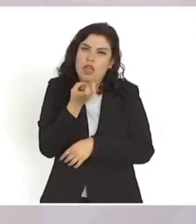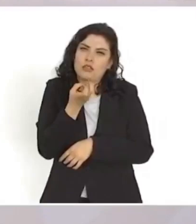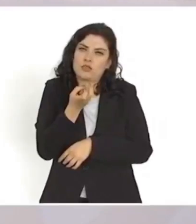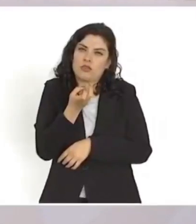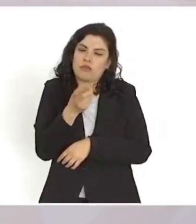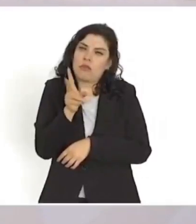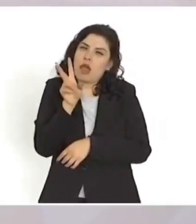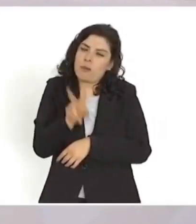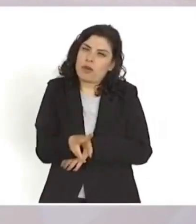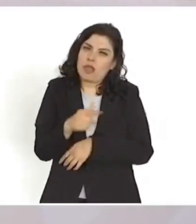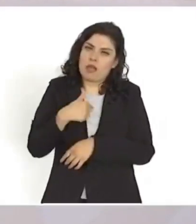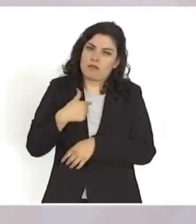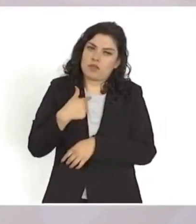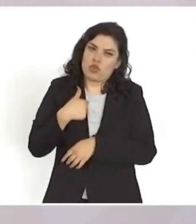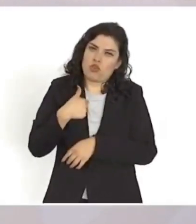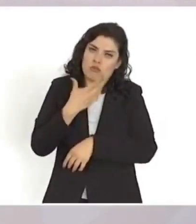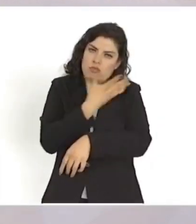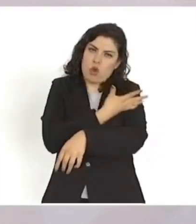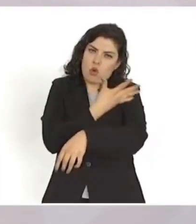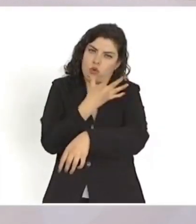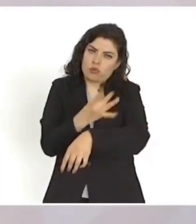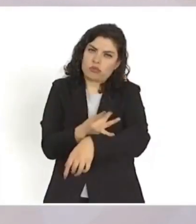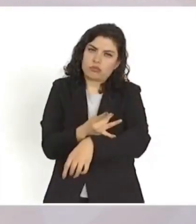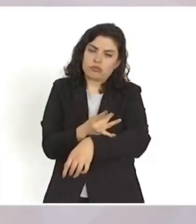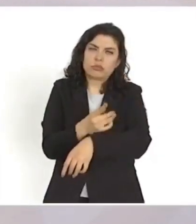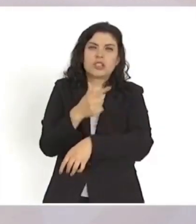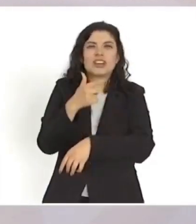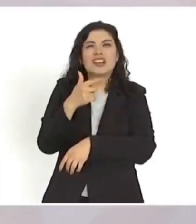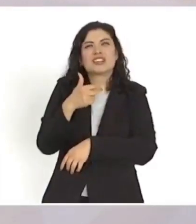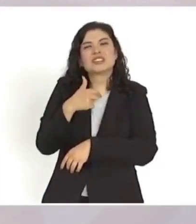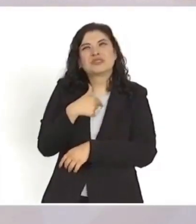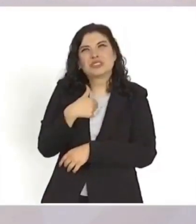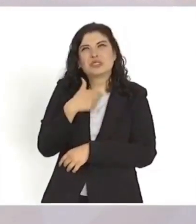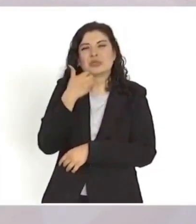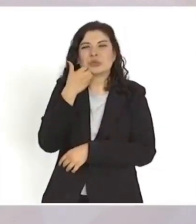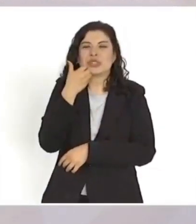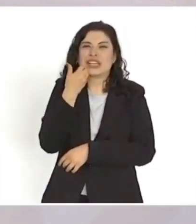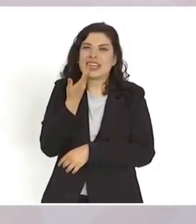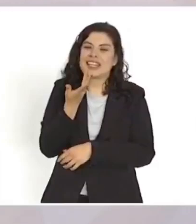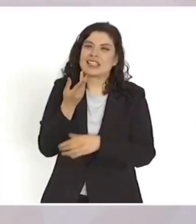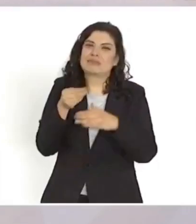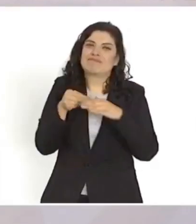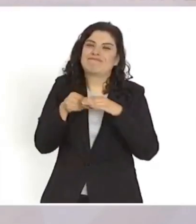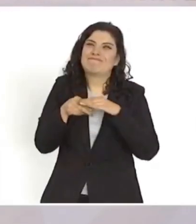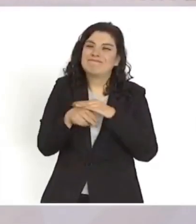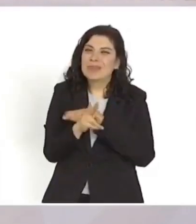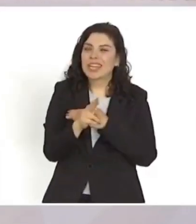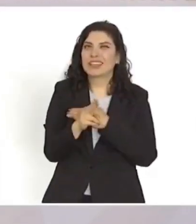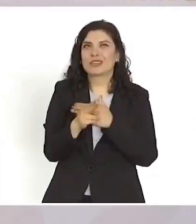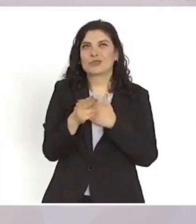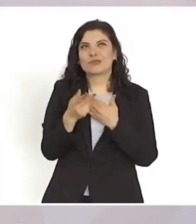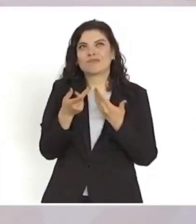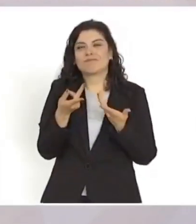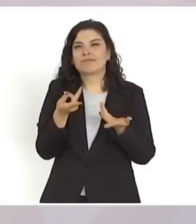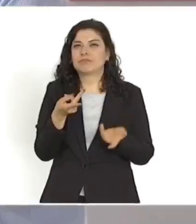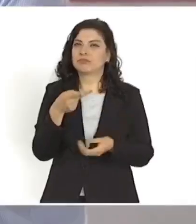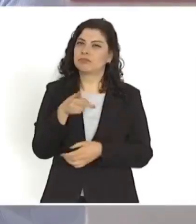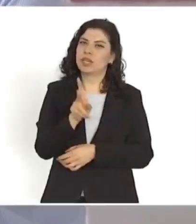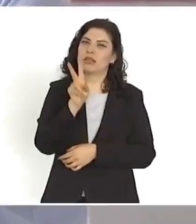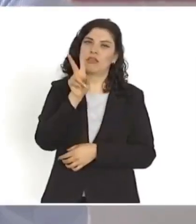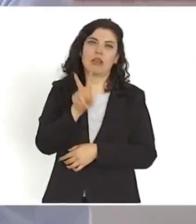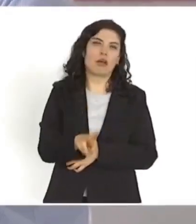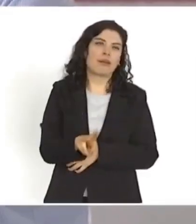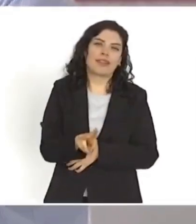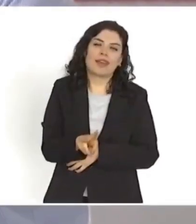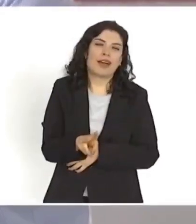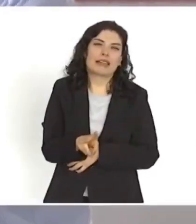decir la verdad, quería yo que fuese metro, pero no íbamos a